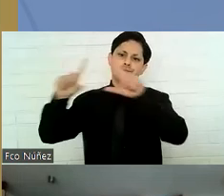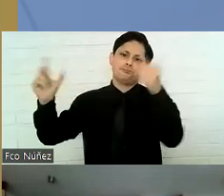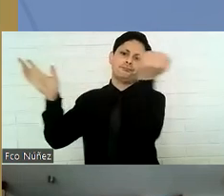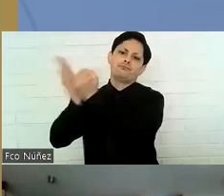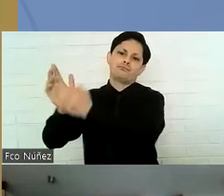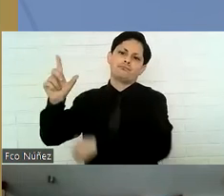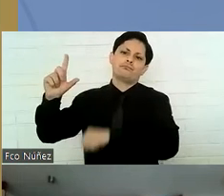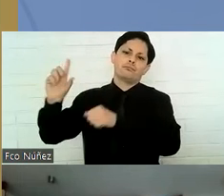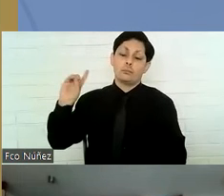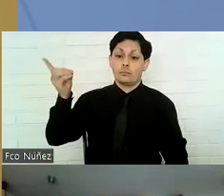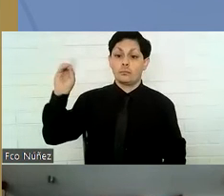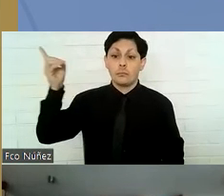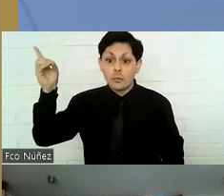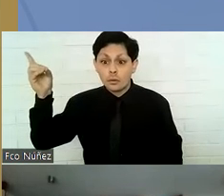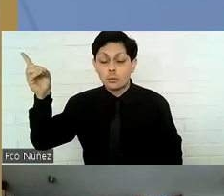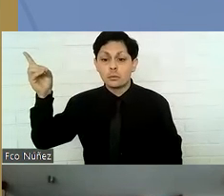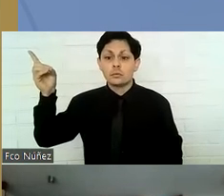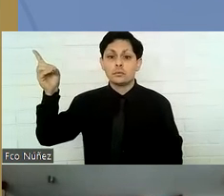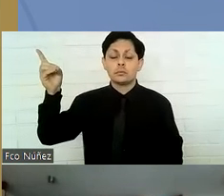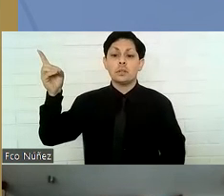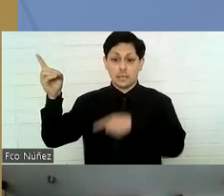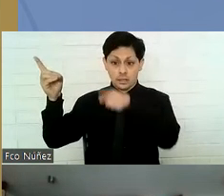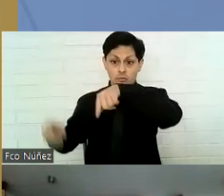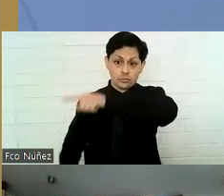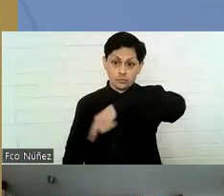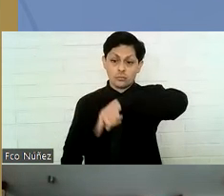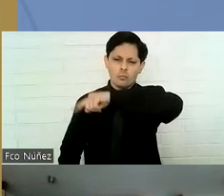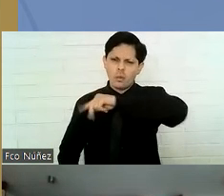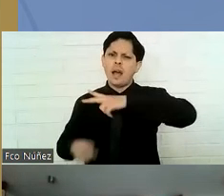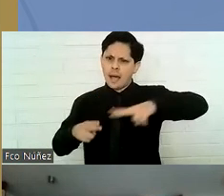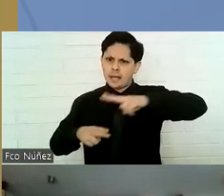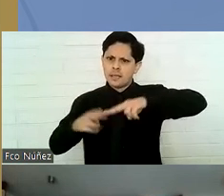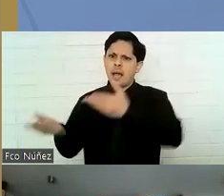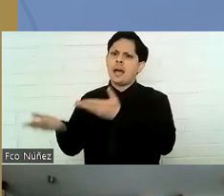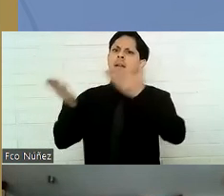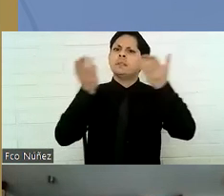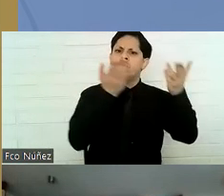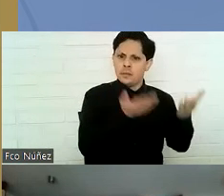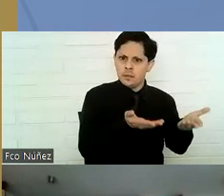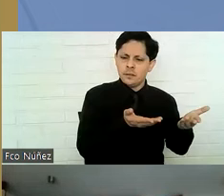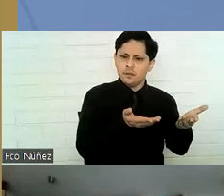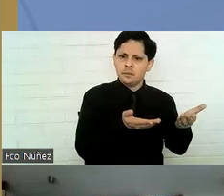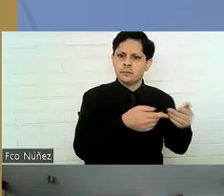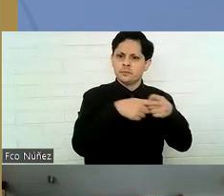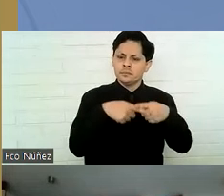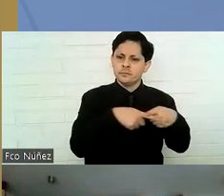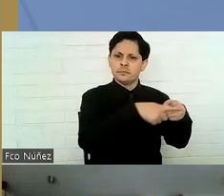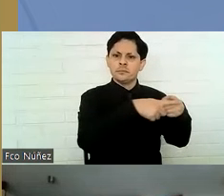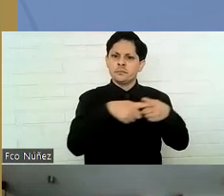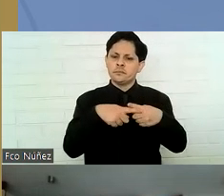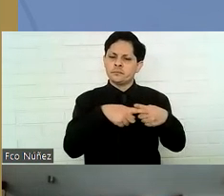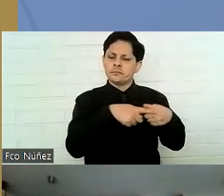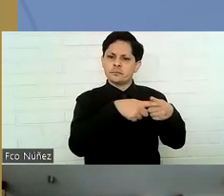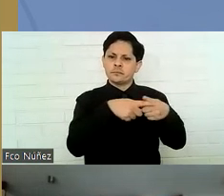contribución inmensa que hacer a la sociedad, en tanto que ocupan una posición